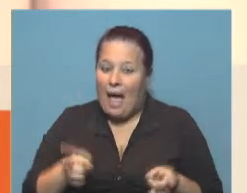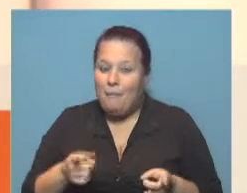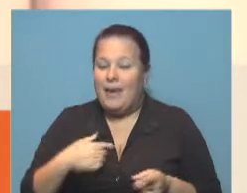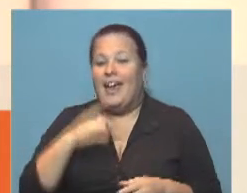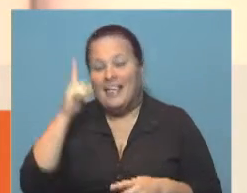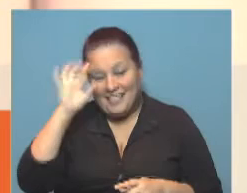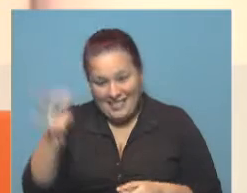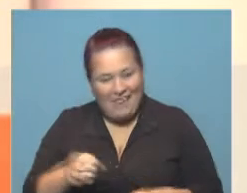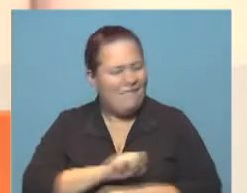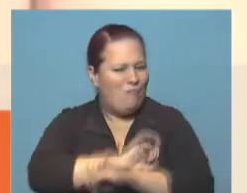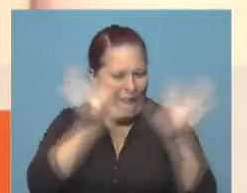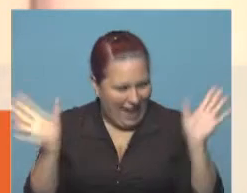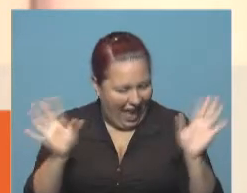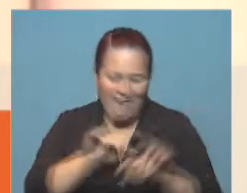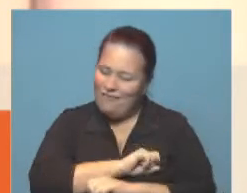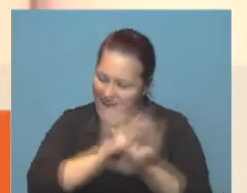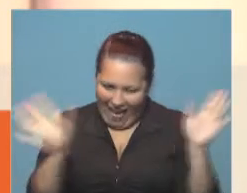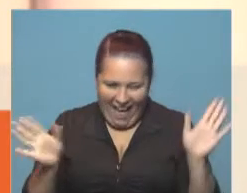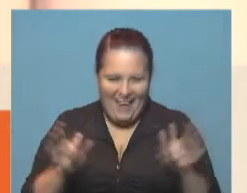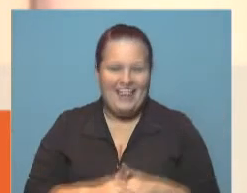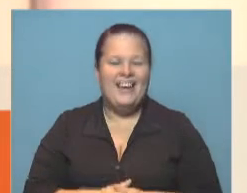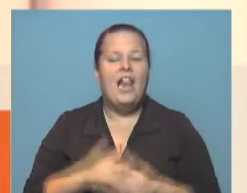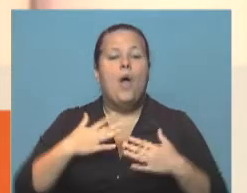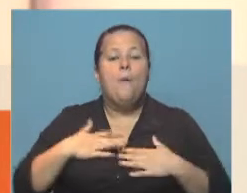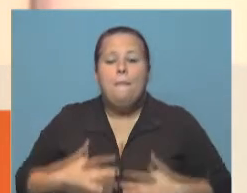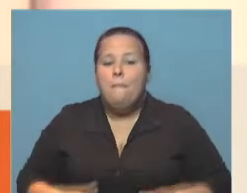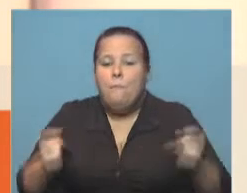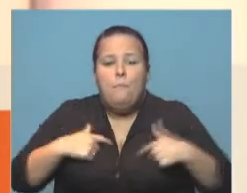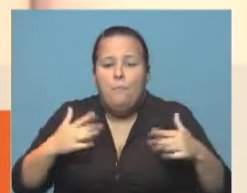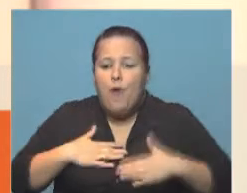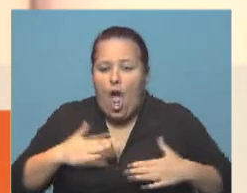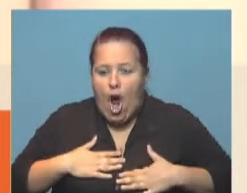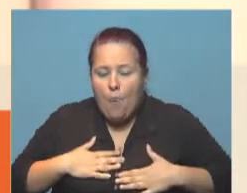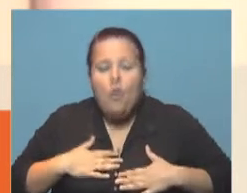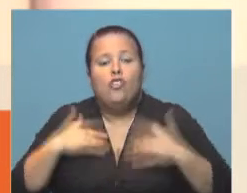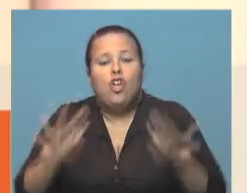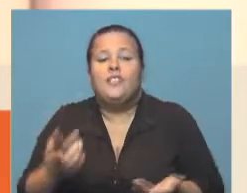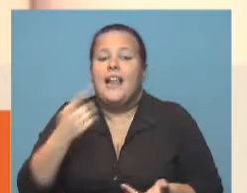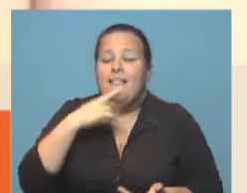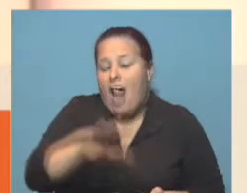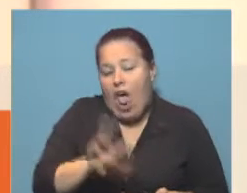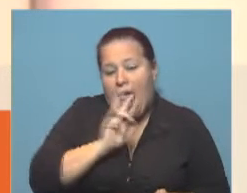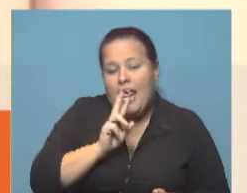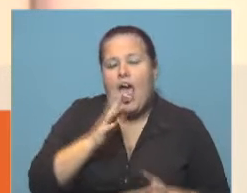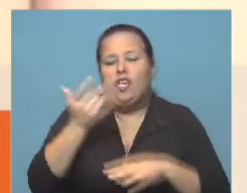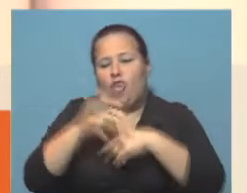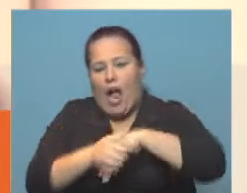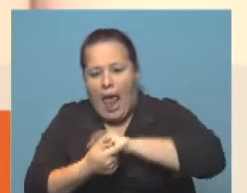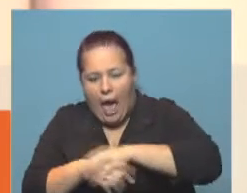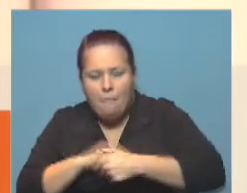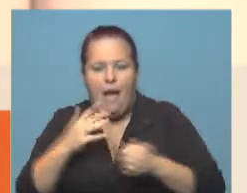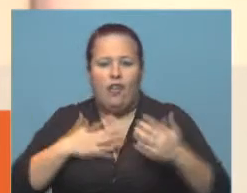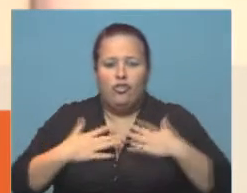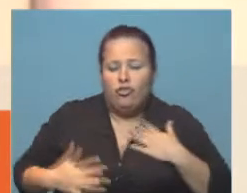primicia exclusiva. Clarísimo, Juan Carlos. Los genitales forman parte del cuerpo y por lo tanto el chico se toca las manos, se